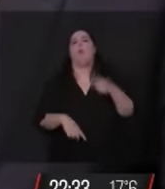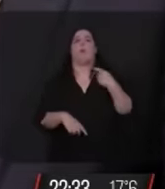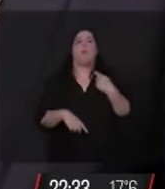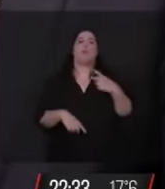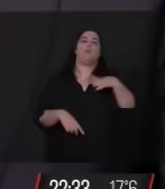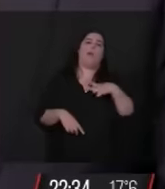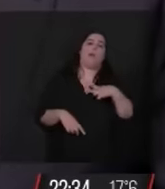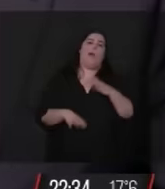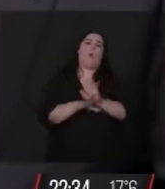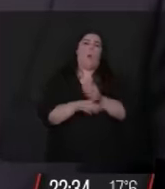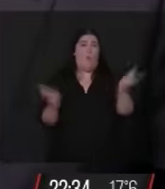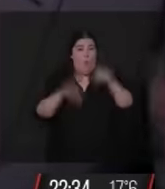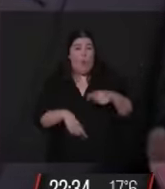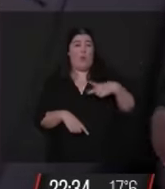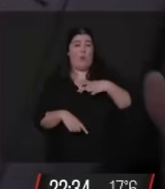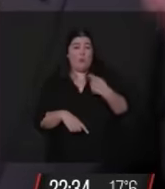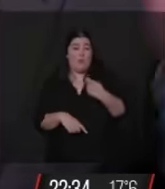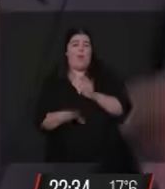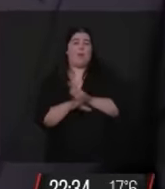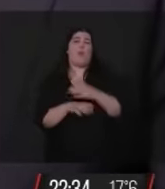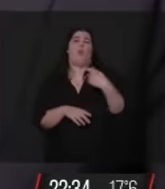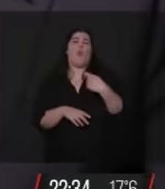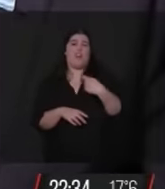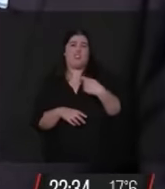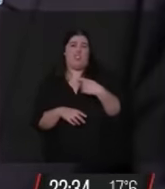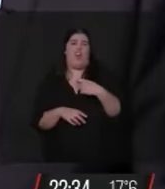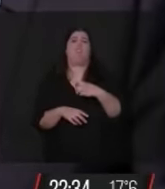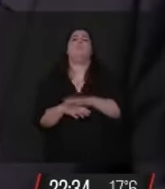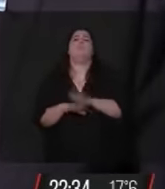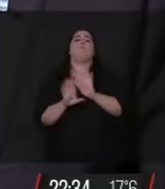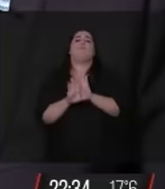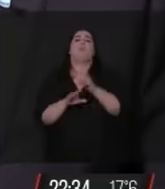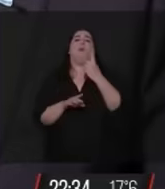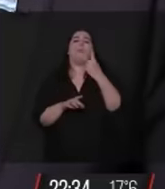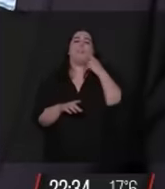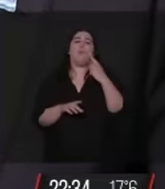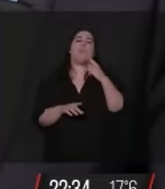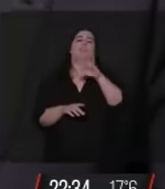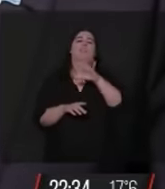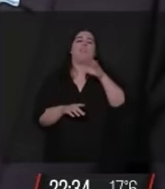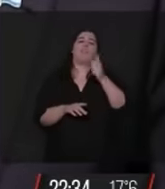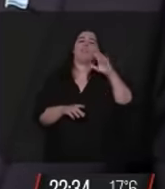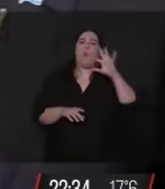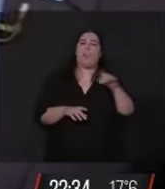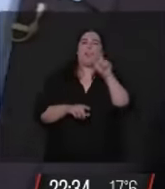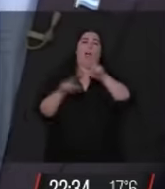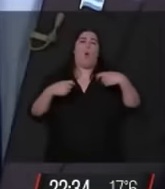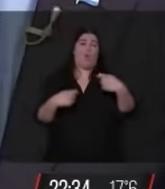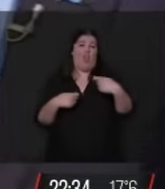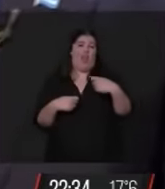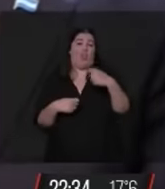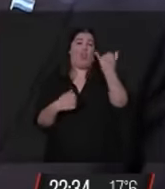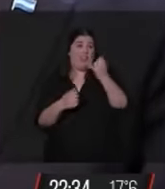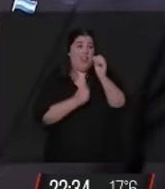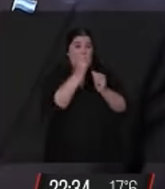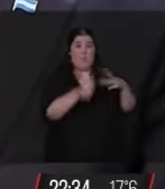es jubilaciones de 5 a 20 mil pesos. Eso es lo que cobran hoy los 21.750 jubilados que tiene la Argentina AFJP.